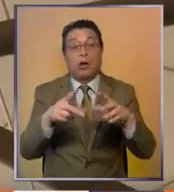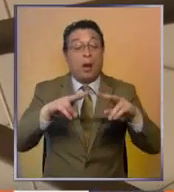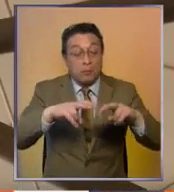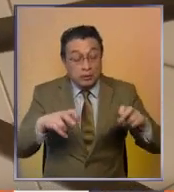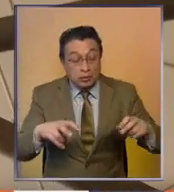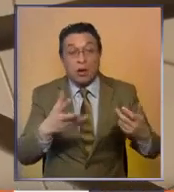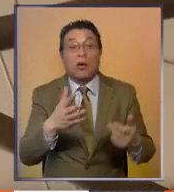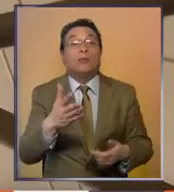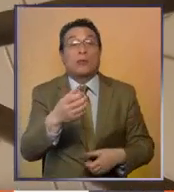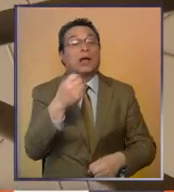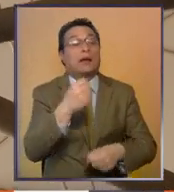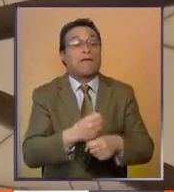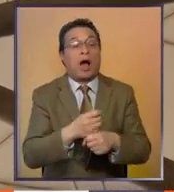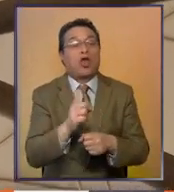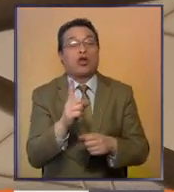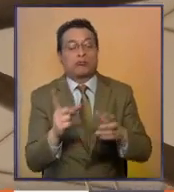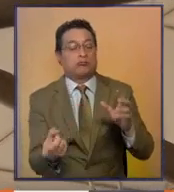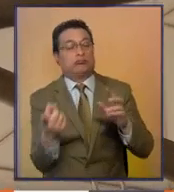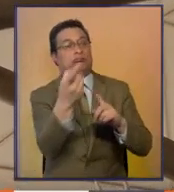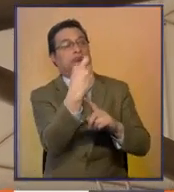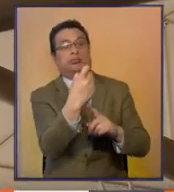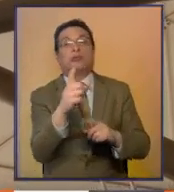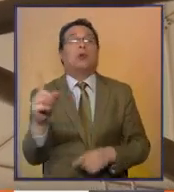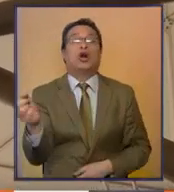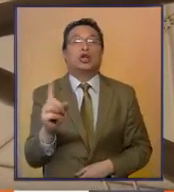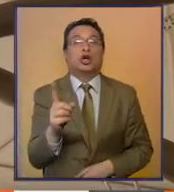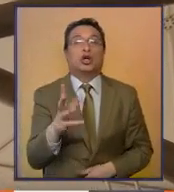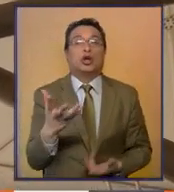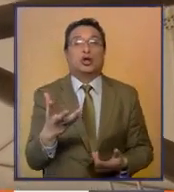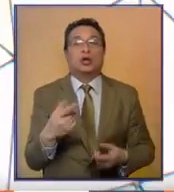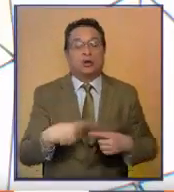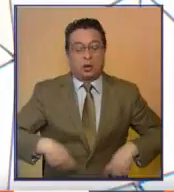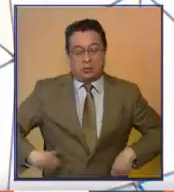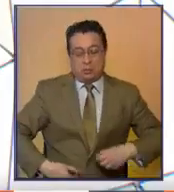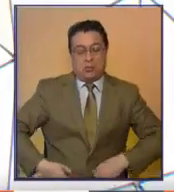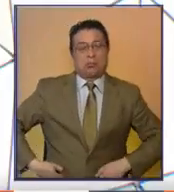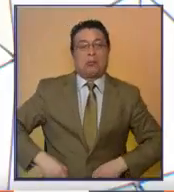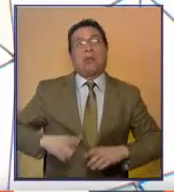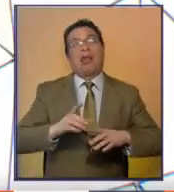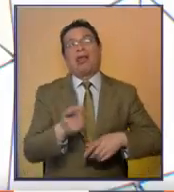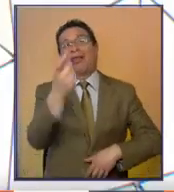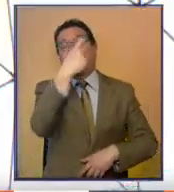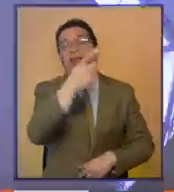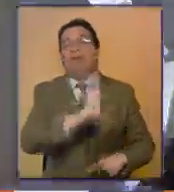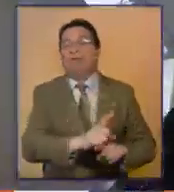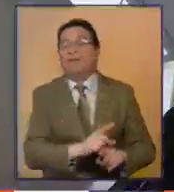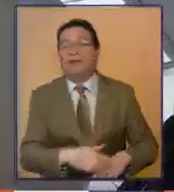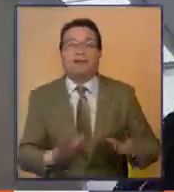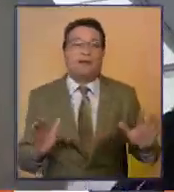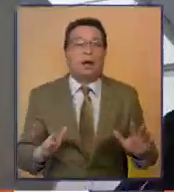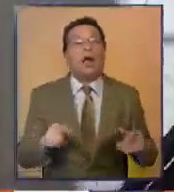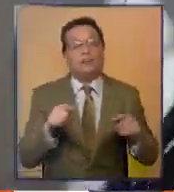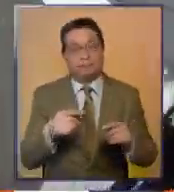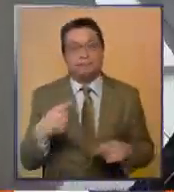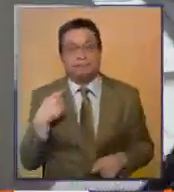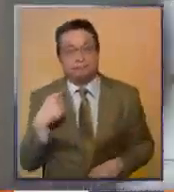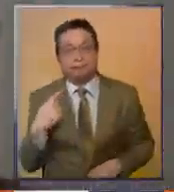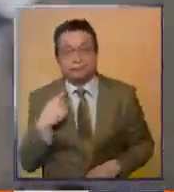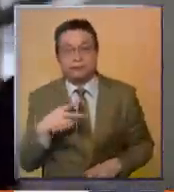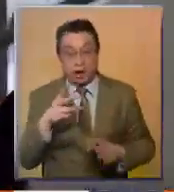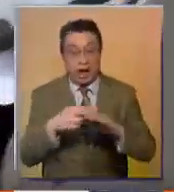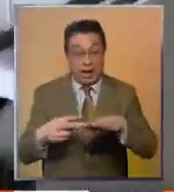no estaba afianzado, producto de que todos estos elementos los tenía amarrados aquí a la cintura. No estaba el anclaje dispuesto. Ya en la cima de la